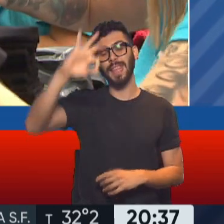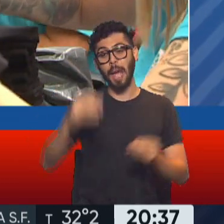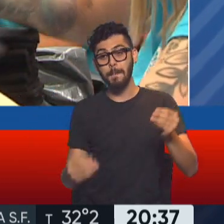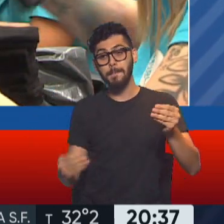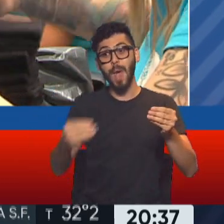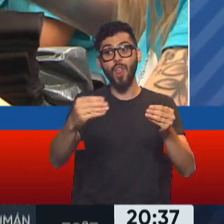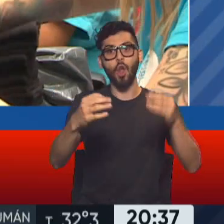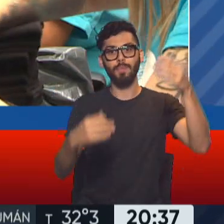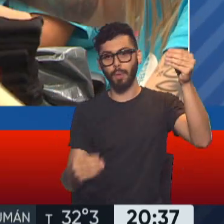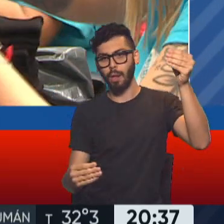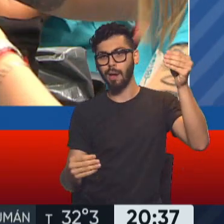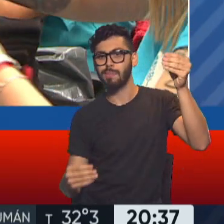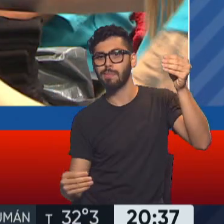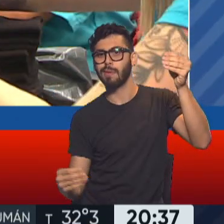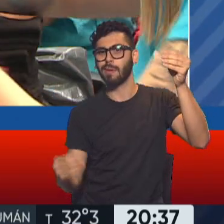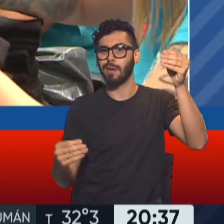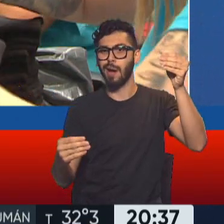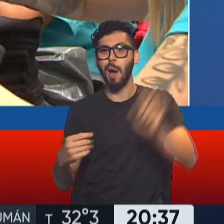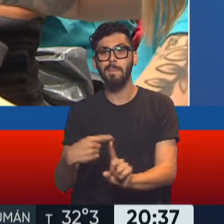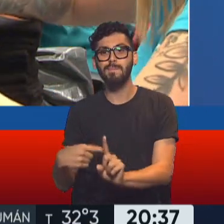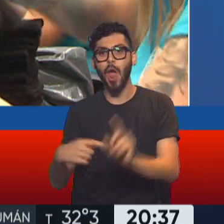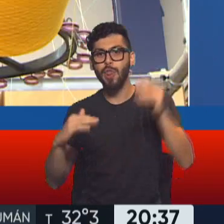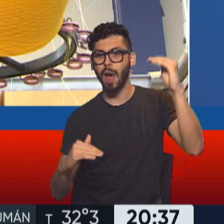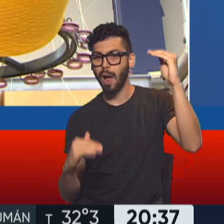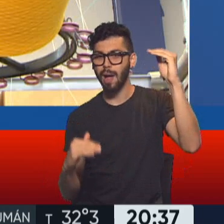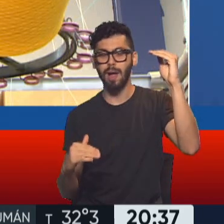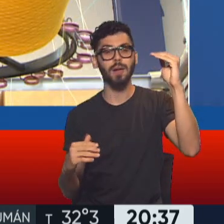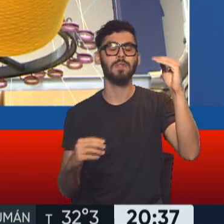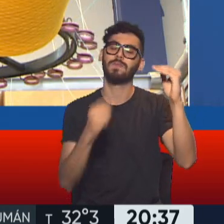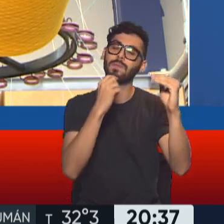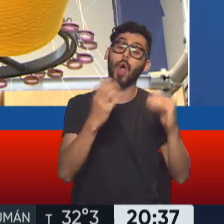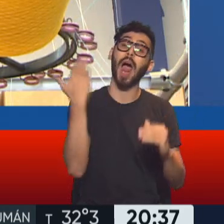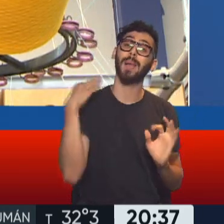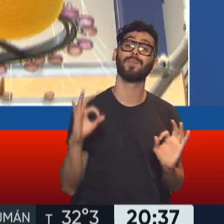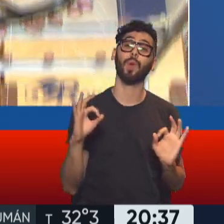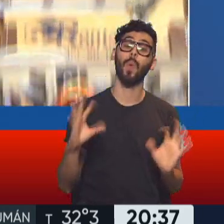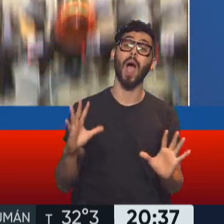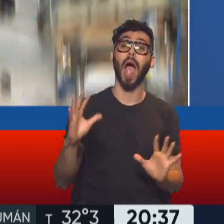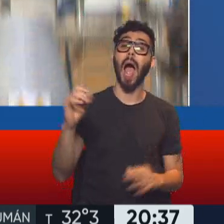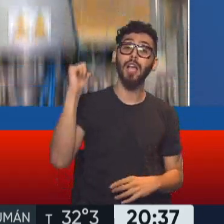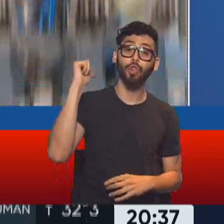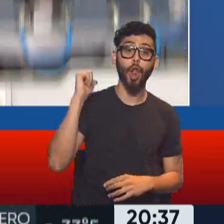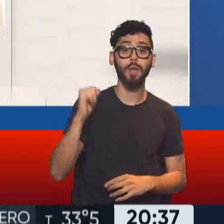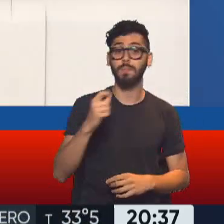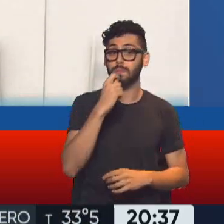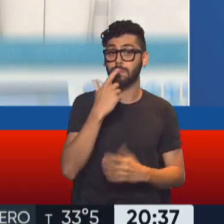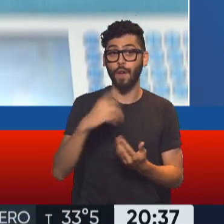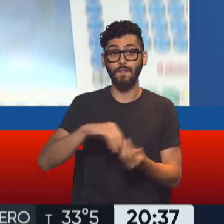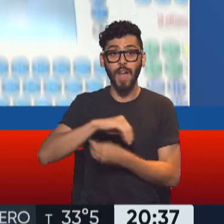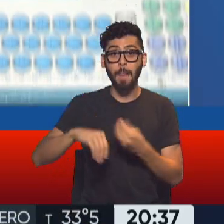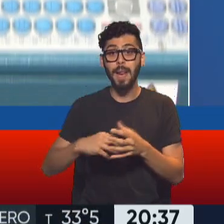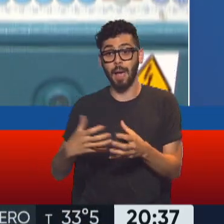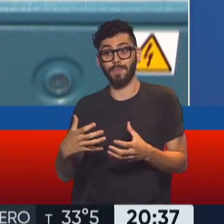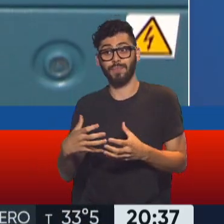más precaria. Digo, vos pensás las vacaciones que se tomaban, por ejemplo, en aquella época, una familia de